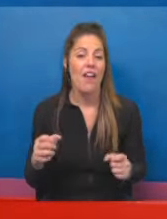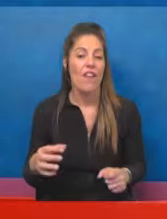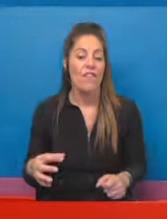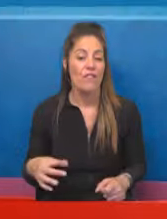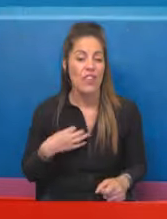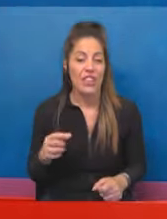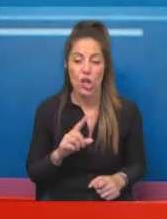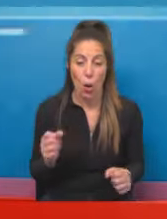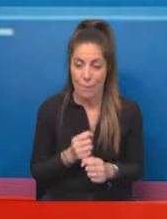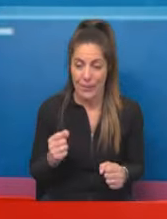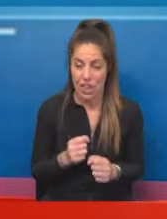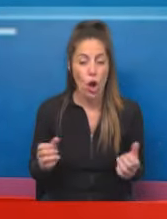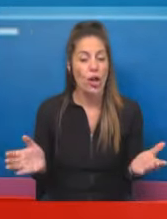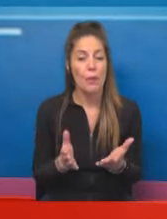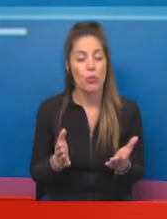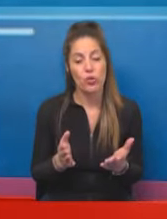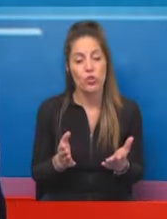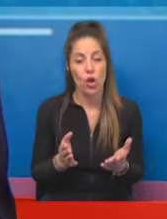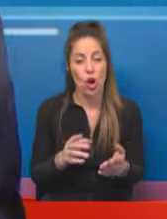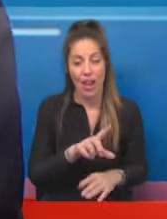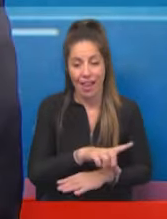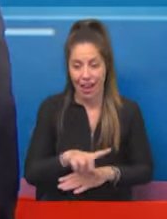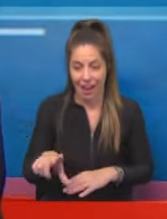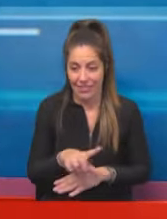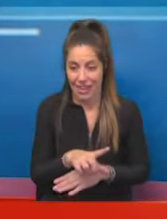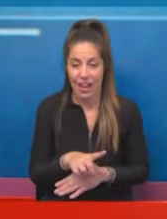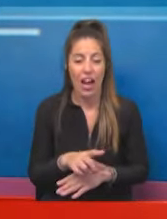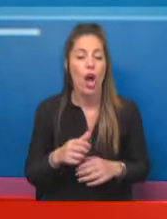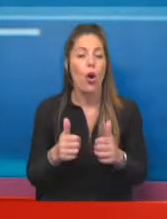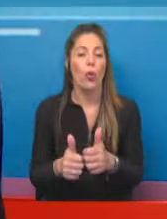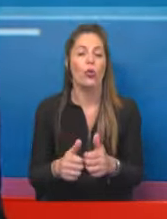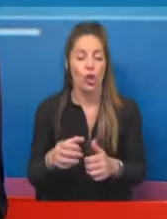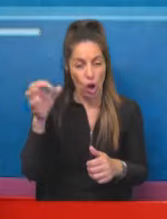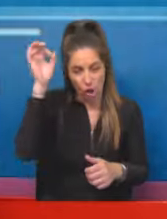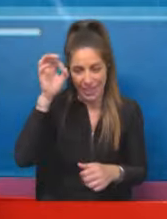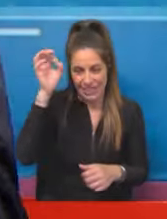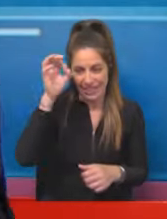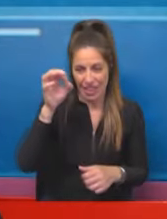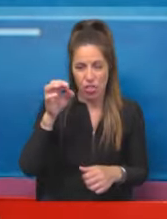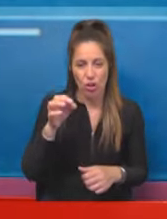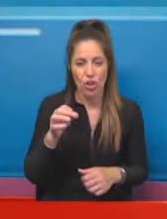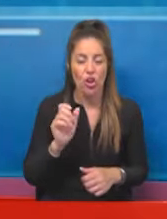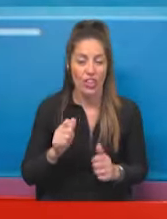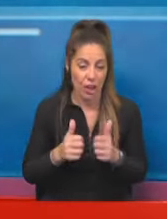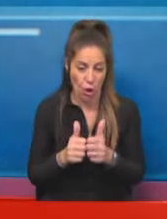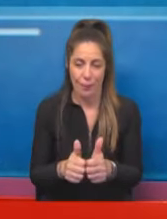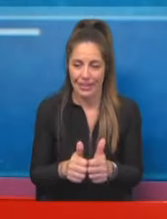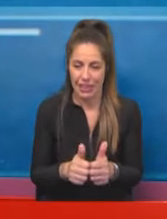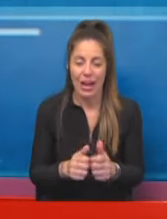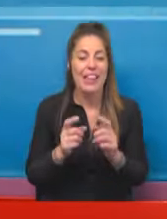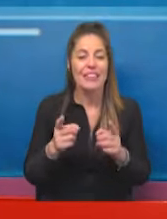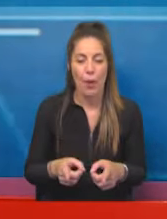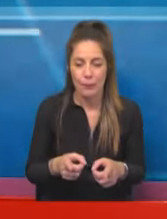impulsó este el extinto Jorge la rañada con con el senador como el hombre que estaba ahí al lado